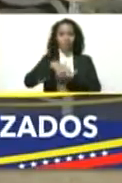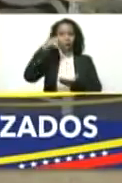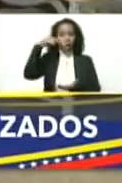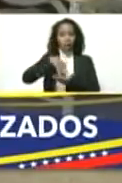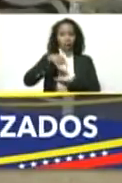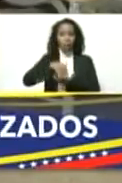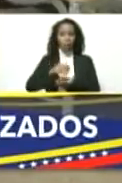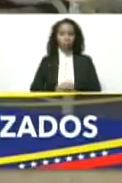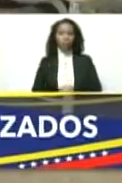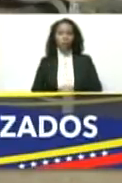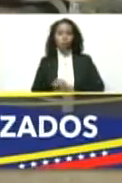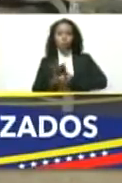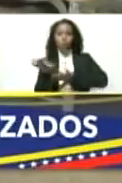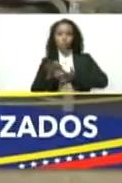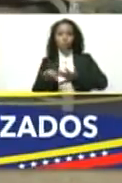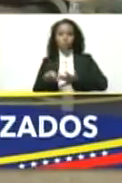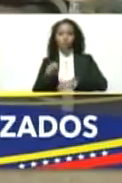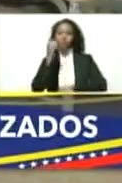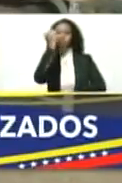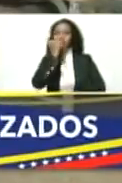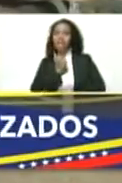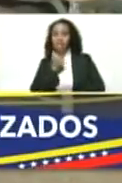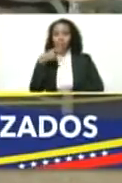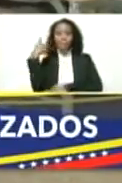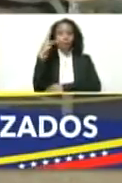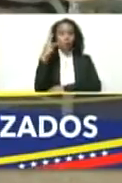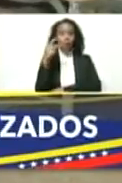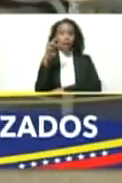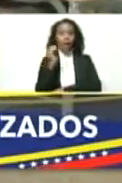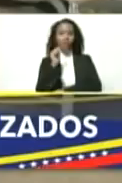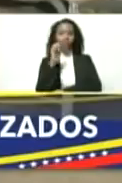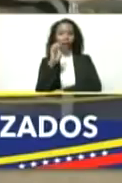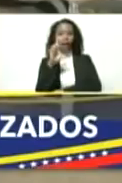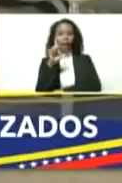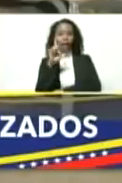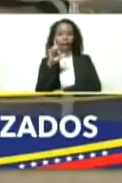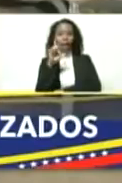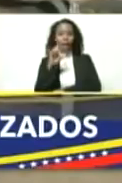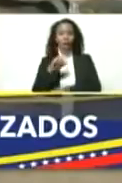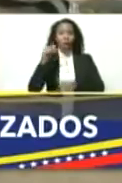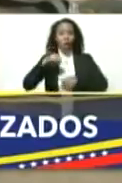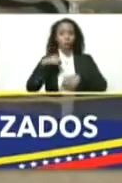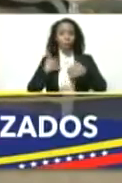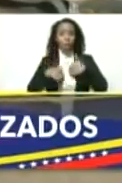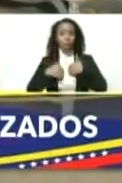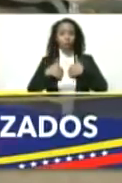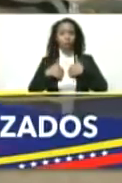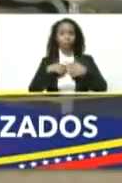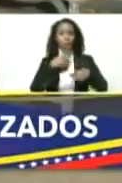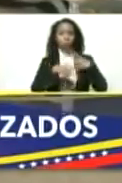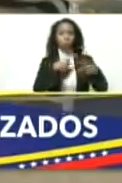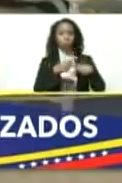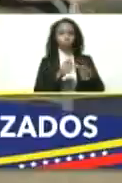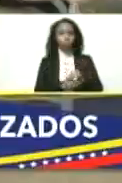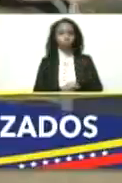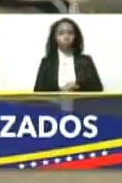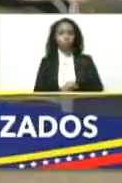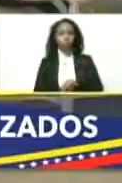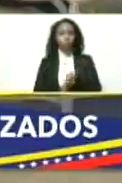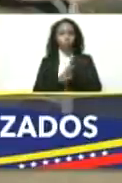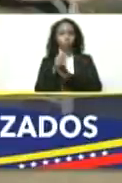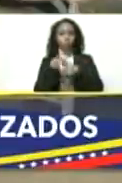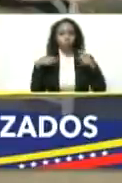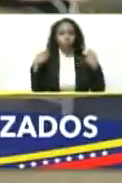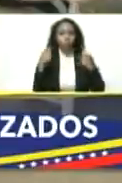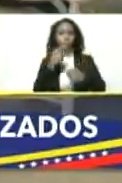Carabobo, municipio Valencia, parroquia Rafael Urdaneta. Hoy, miércoles productivo, innovando con este